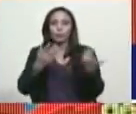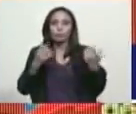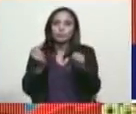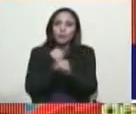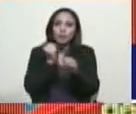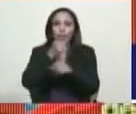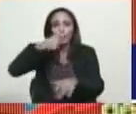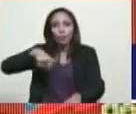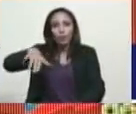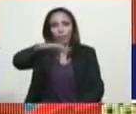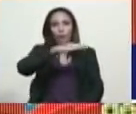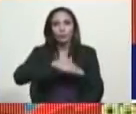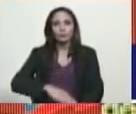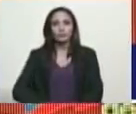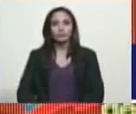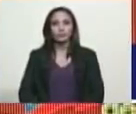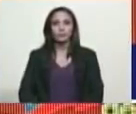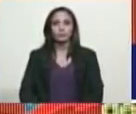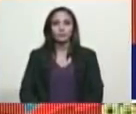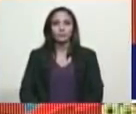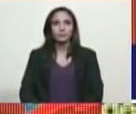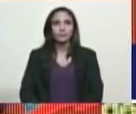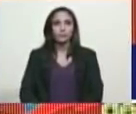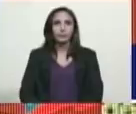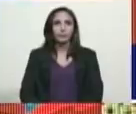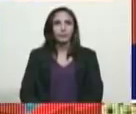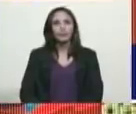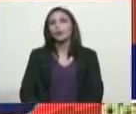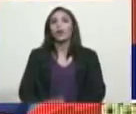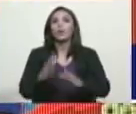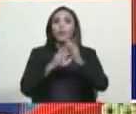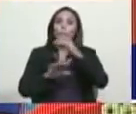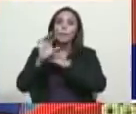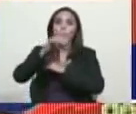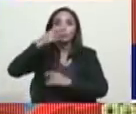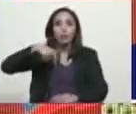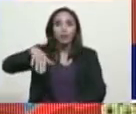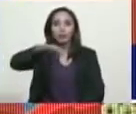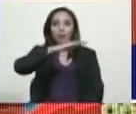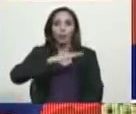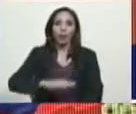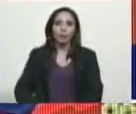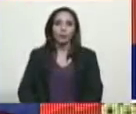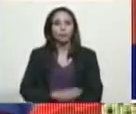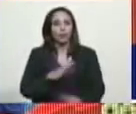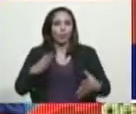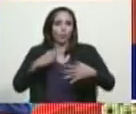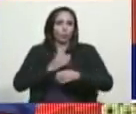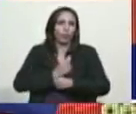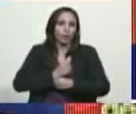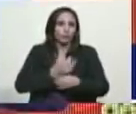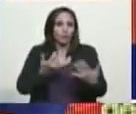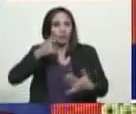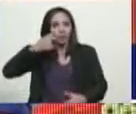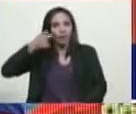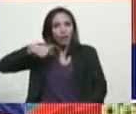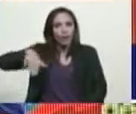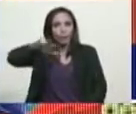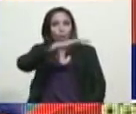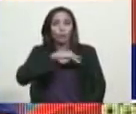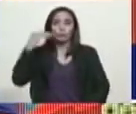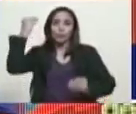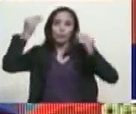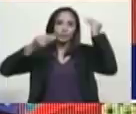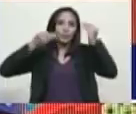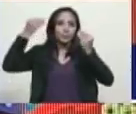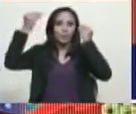articulado a las necesidades de nuestro país y de nuestro pueblo, y tener confianza en el pueblo. Eso es pensar en